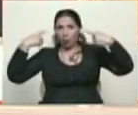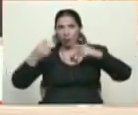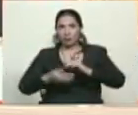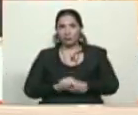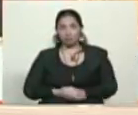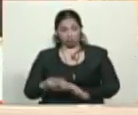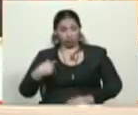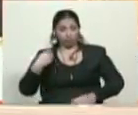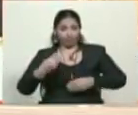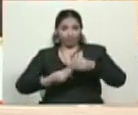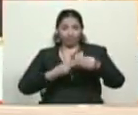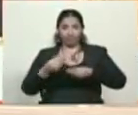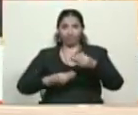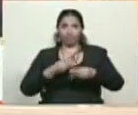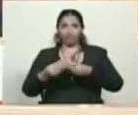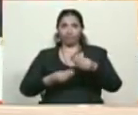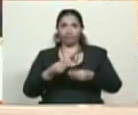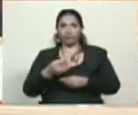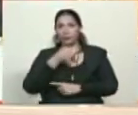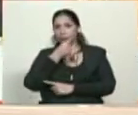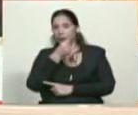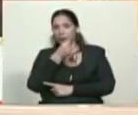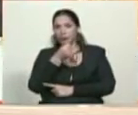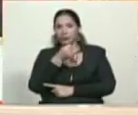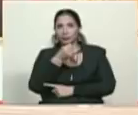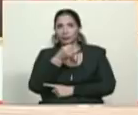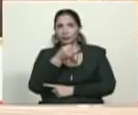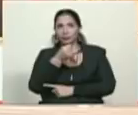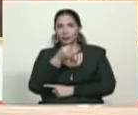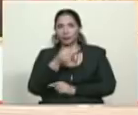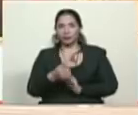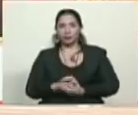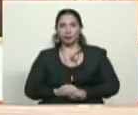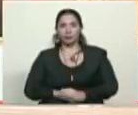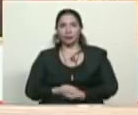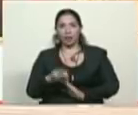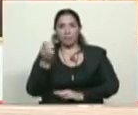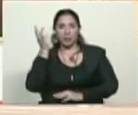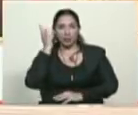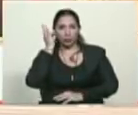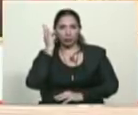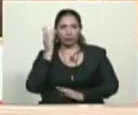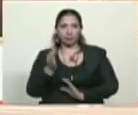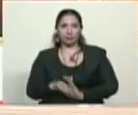Yo hice una entrevista con una periodista, Jorge.